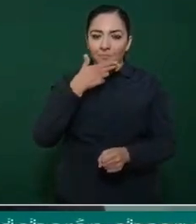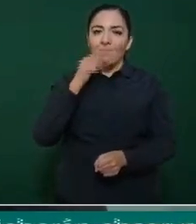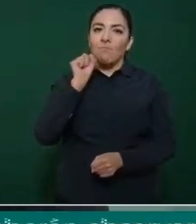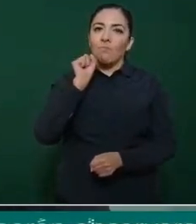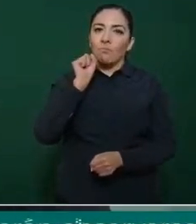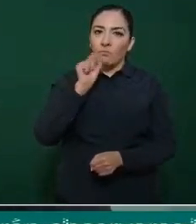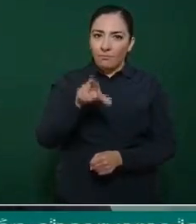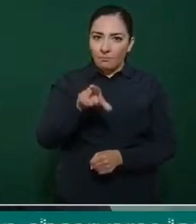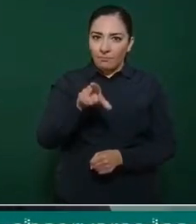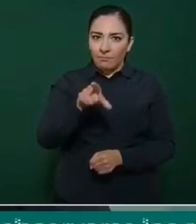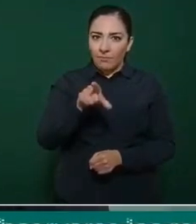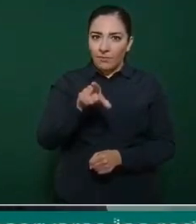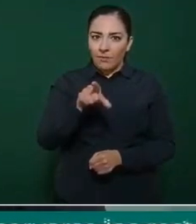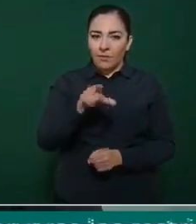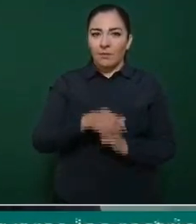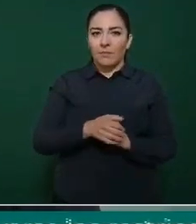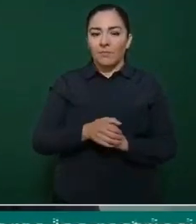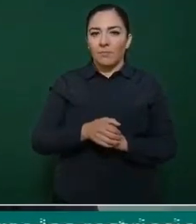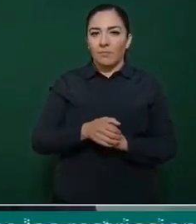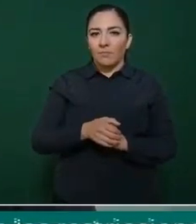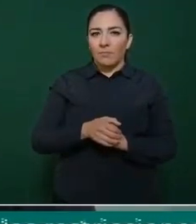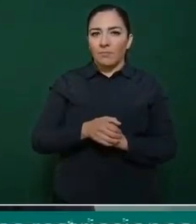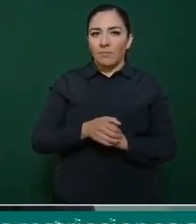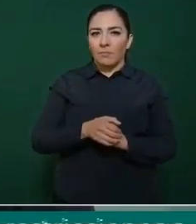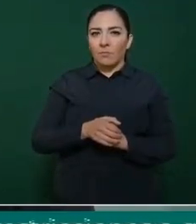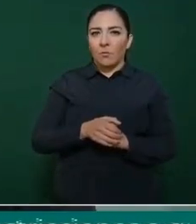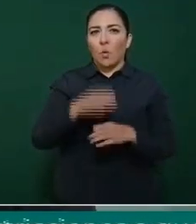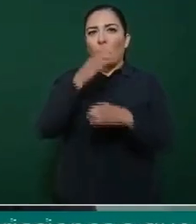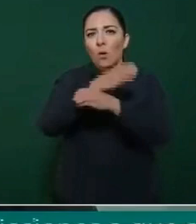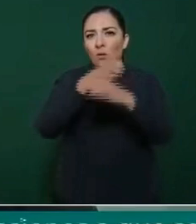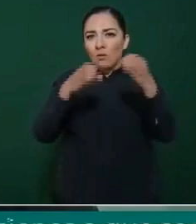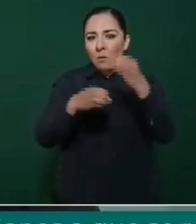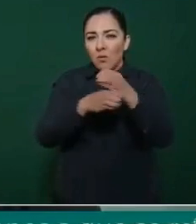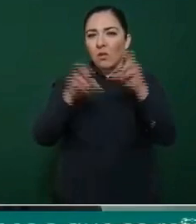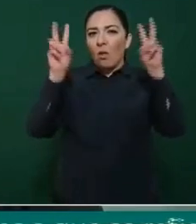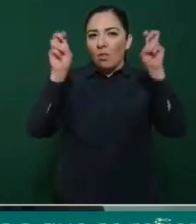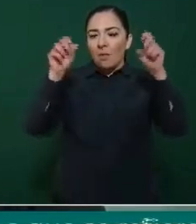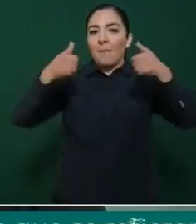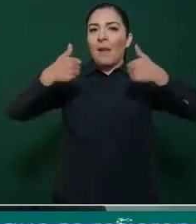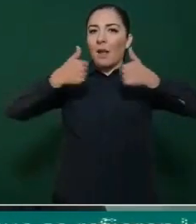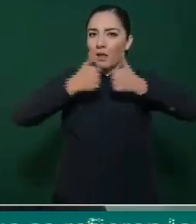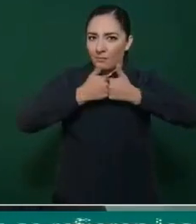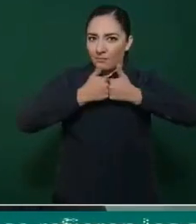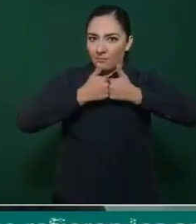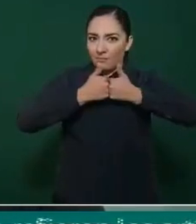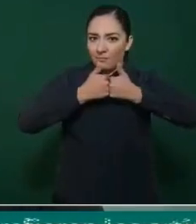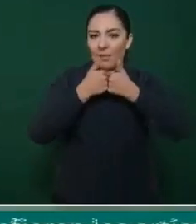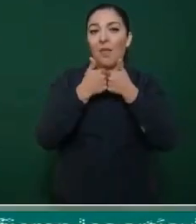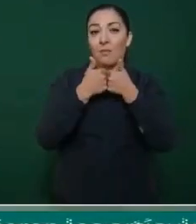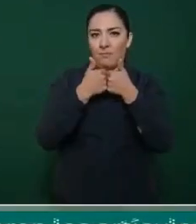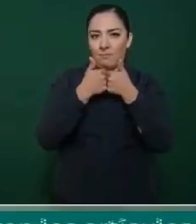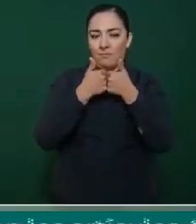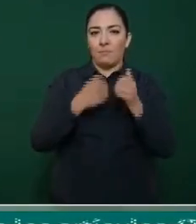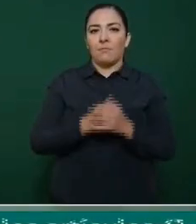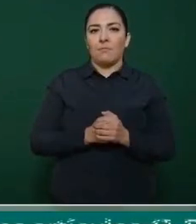con la situación de las aduanas vamos